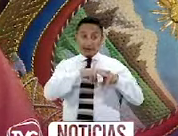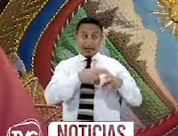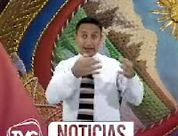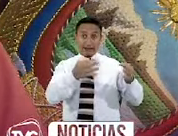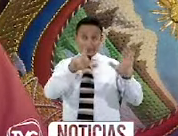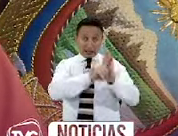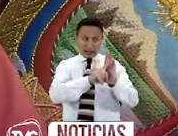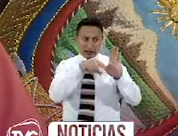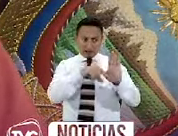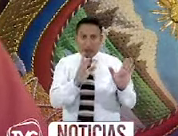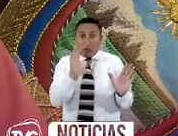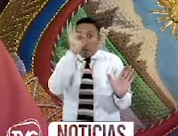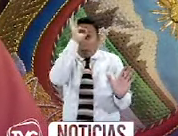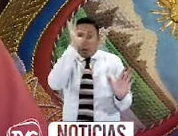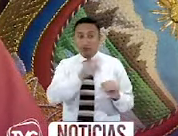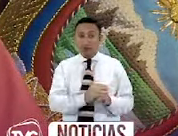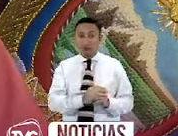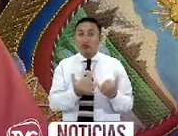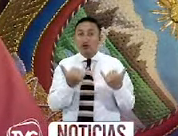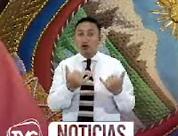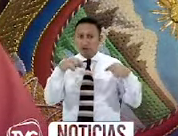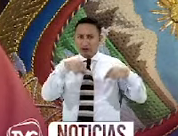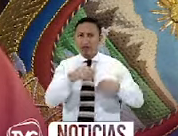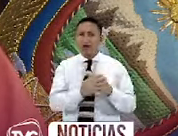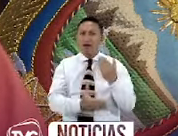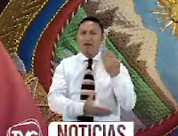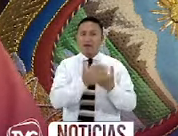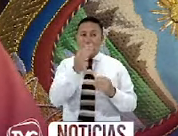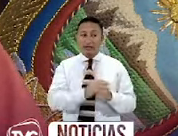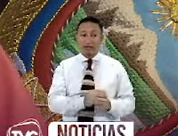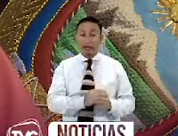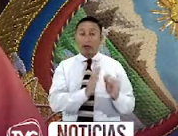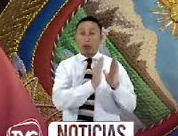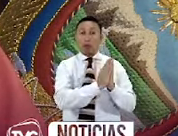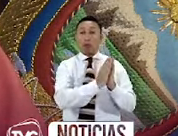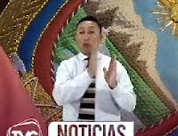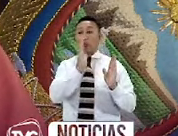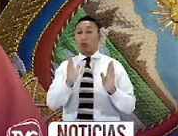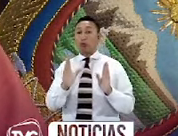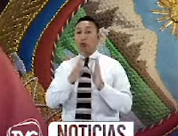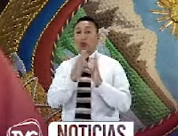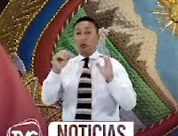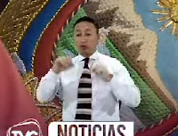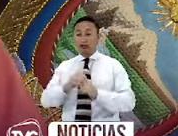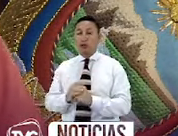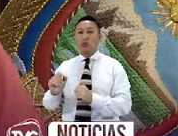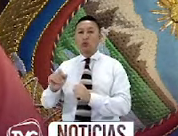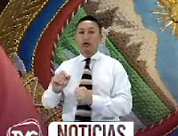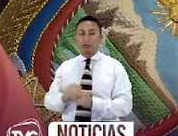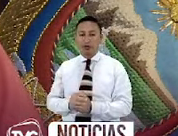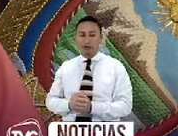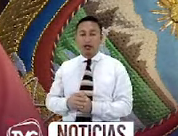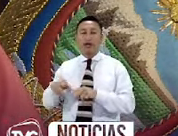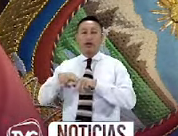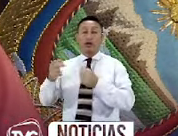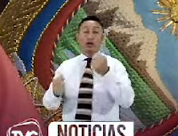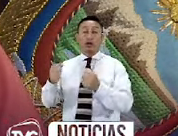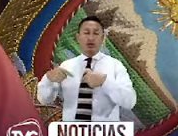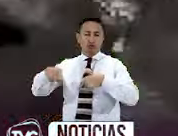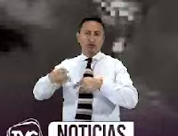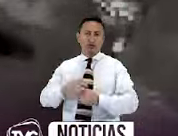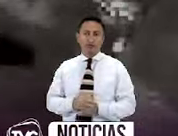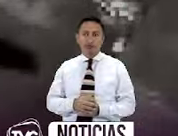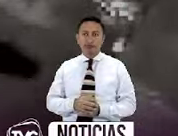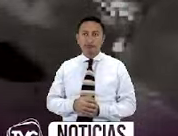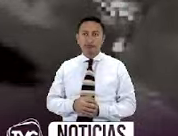a que se clonen, se disfracen vehículos particulares y los pongan a trabajar como taxi. De su